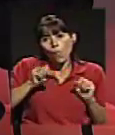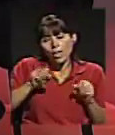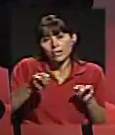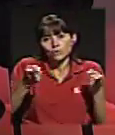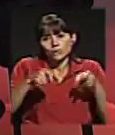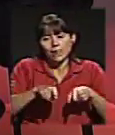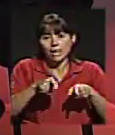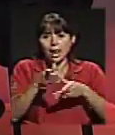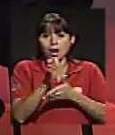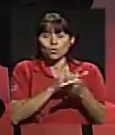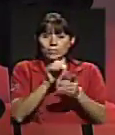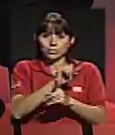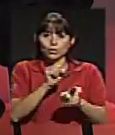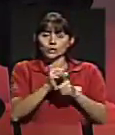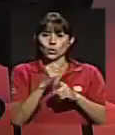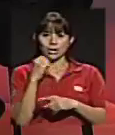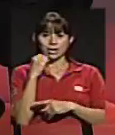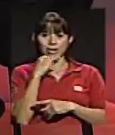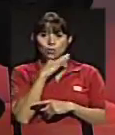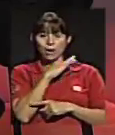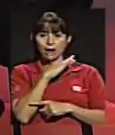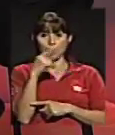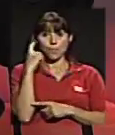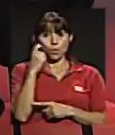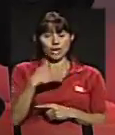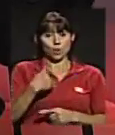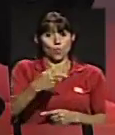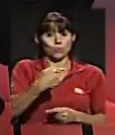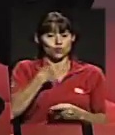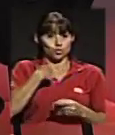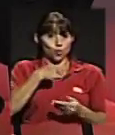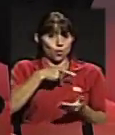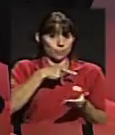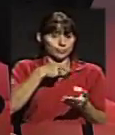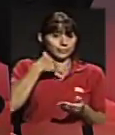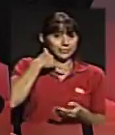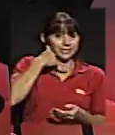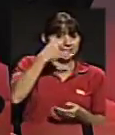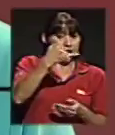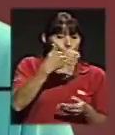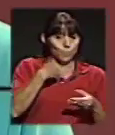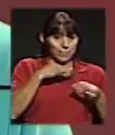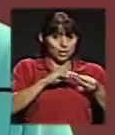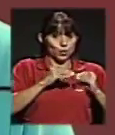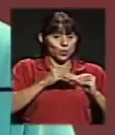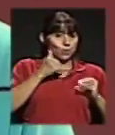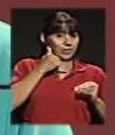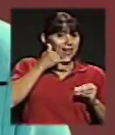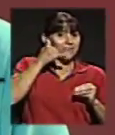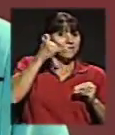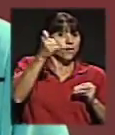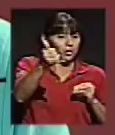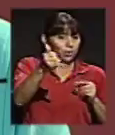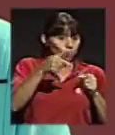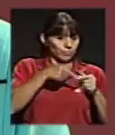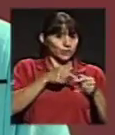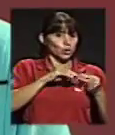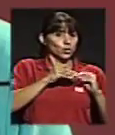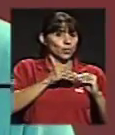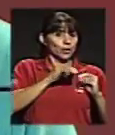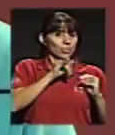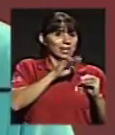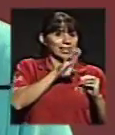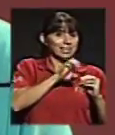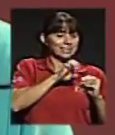Respecto a, por la portabilidad se paga. Cuando yo hago una llamada de mi número telefónico del ICE a un